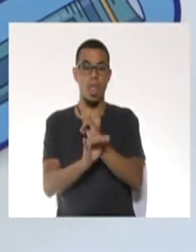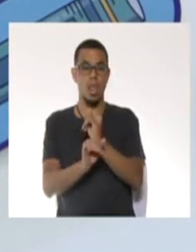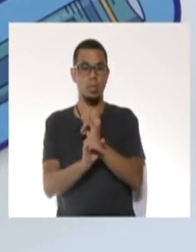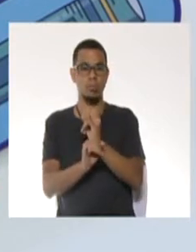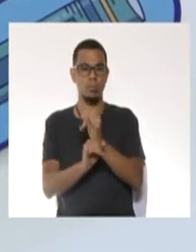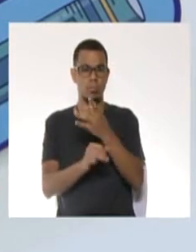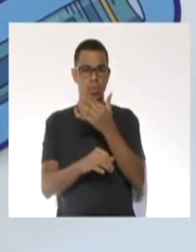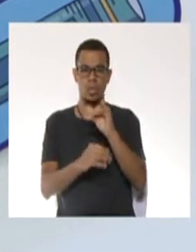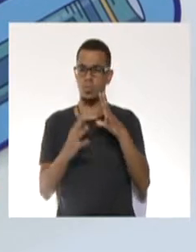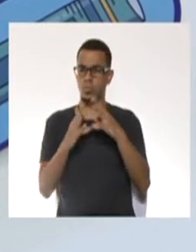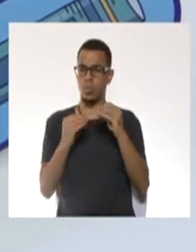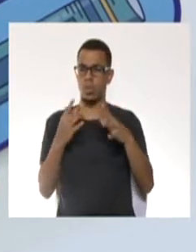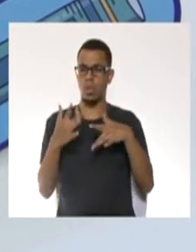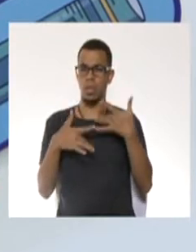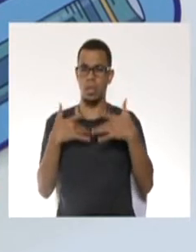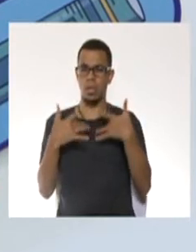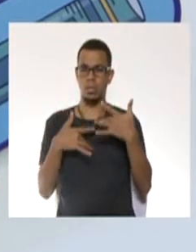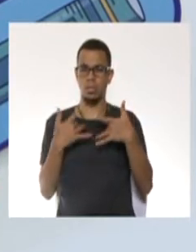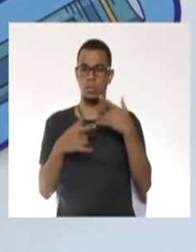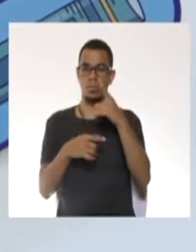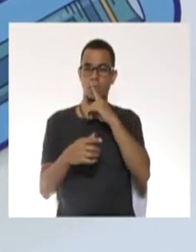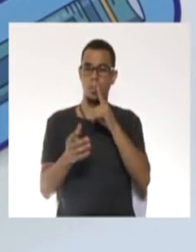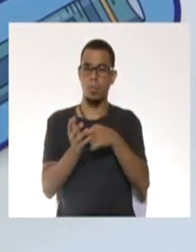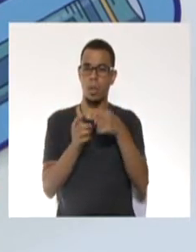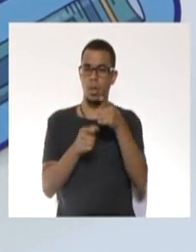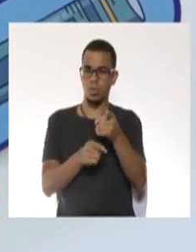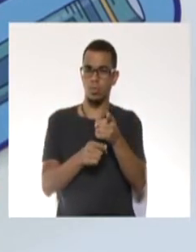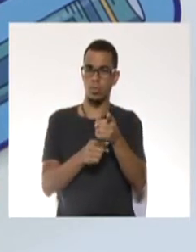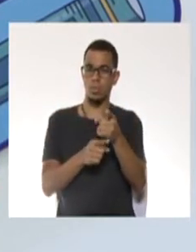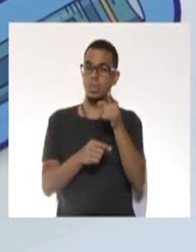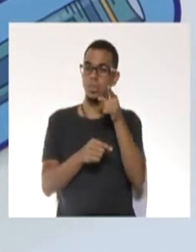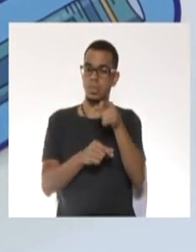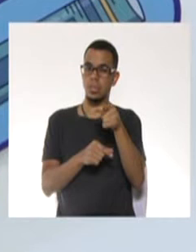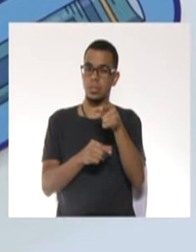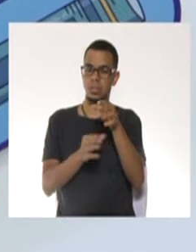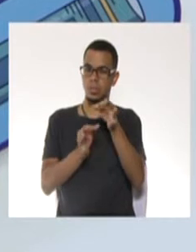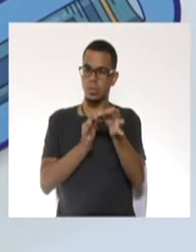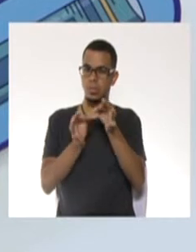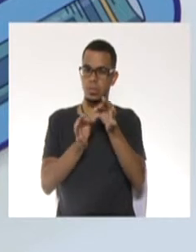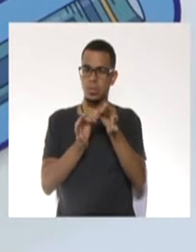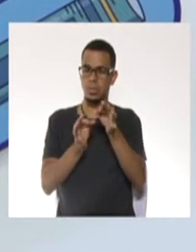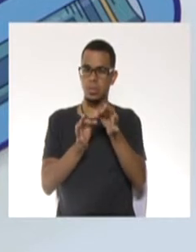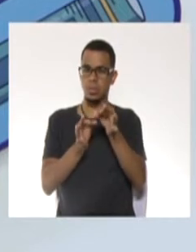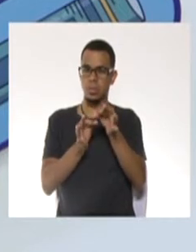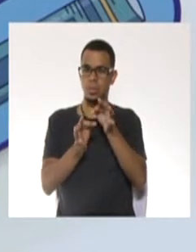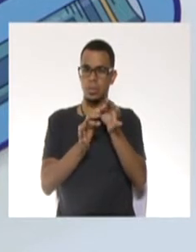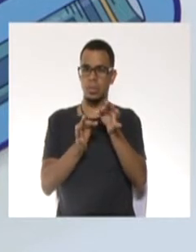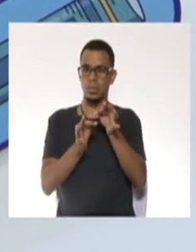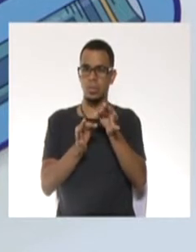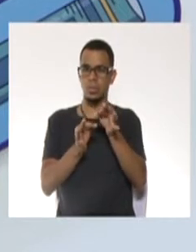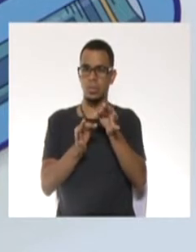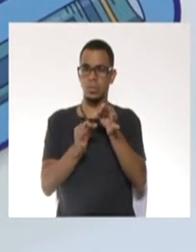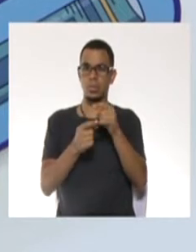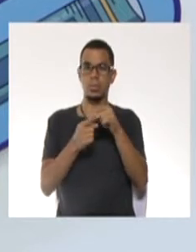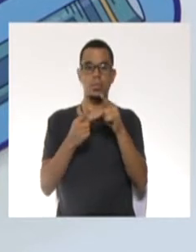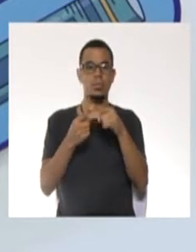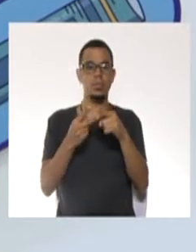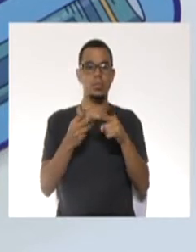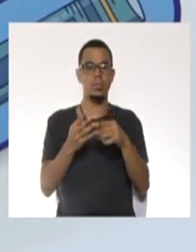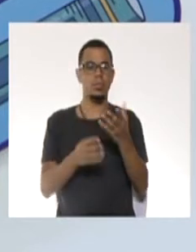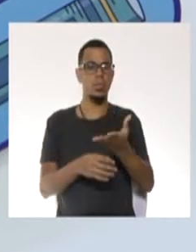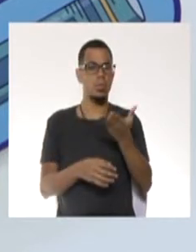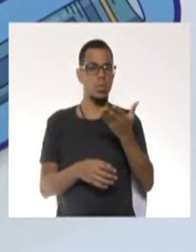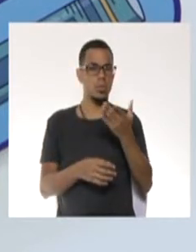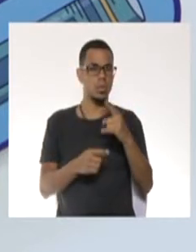las actividades que ustedes pueden realizar. Aparte de eso, allí tienen explícita la clase de las cuencas sedimentarias y su